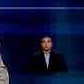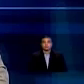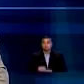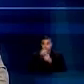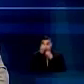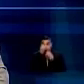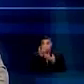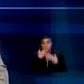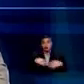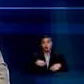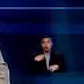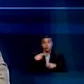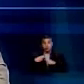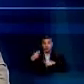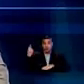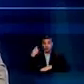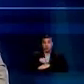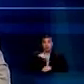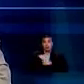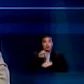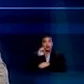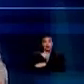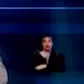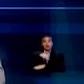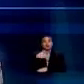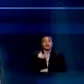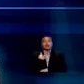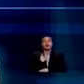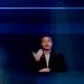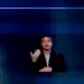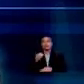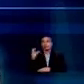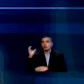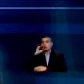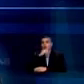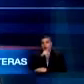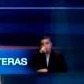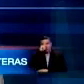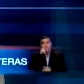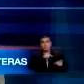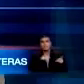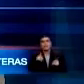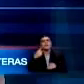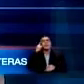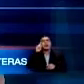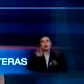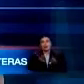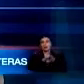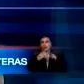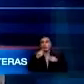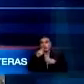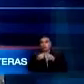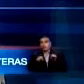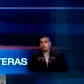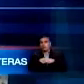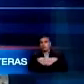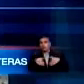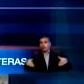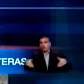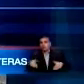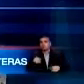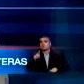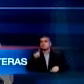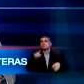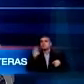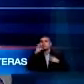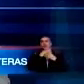Les contamos, amigos, que en los próximos días Ecuador pondrá a disposición de Colombia y Perú un protocolo para la apertura parcial de las fronteras. Se